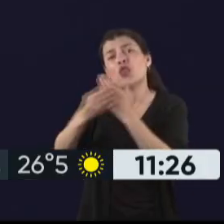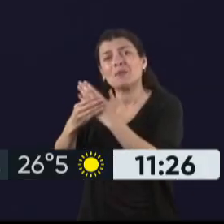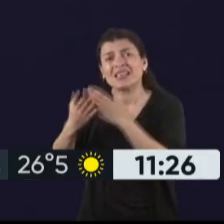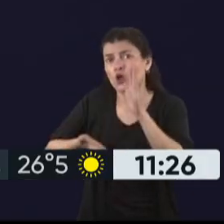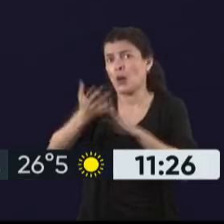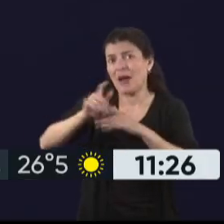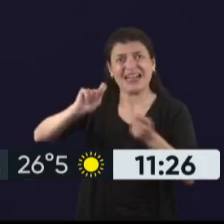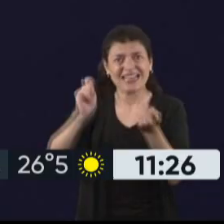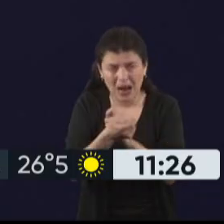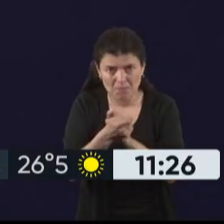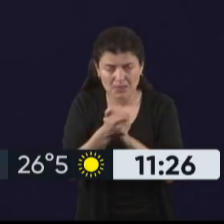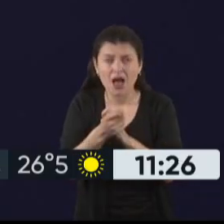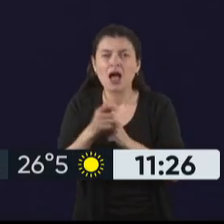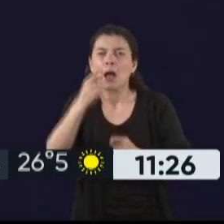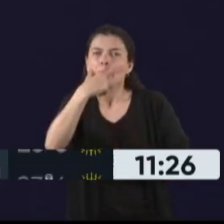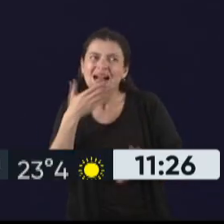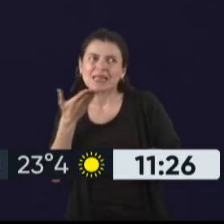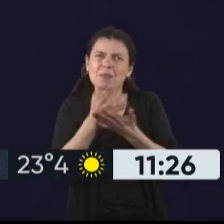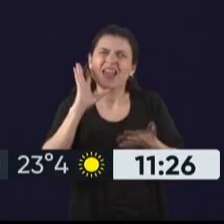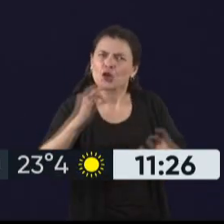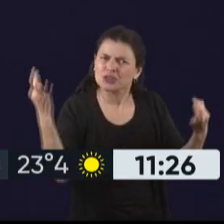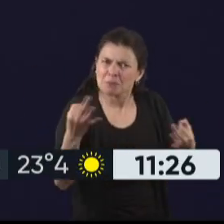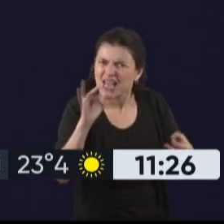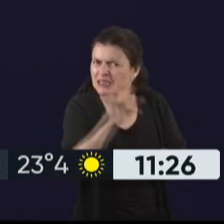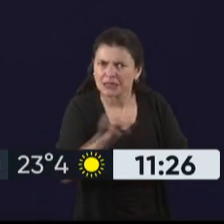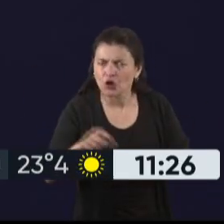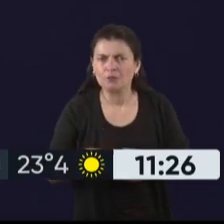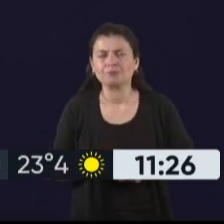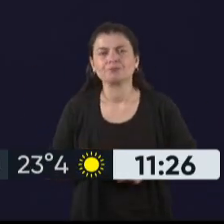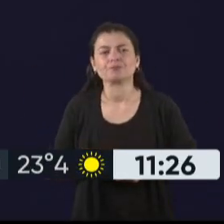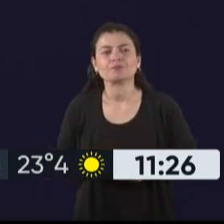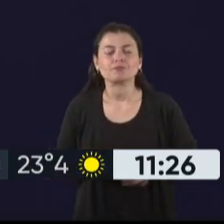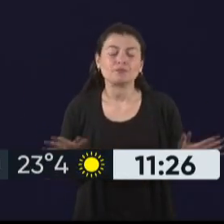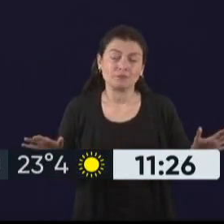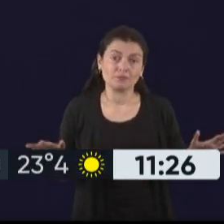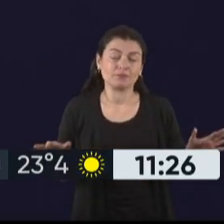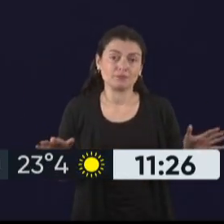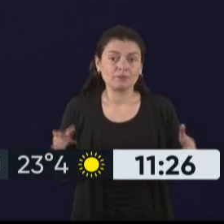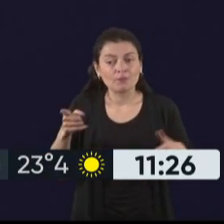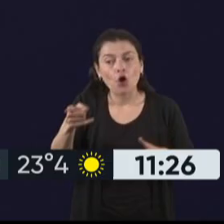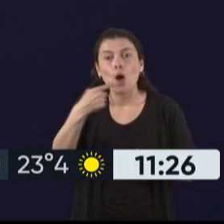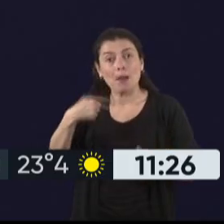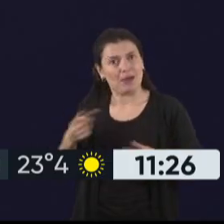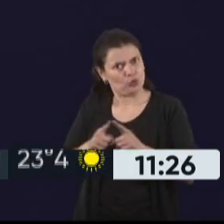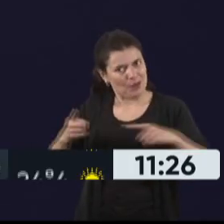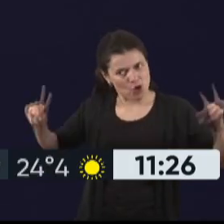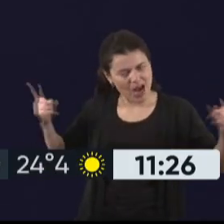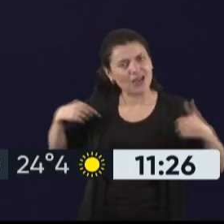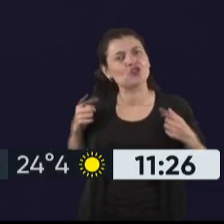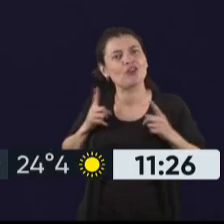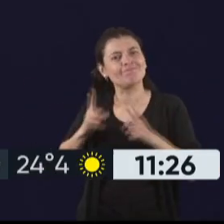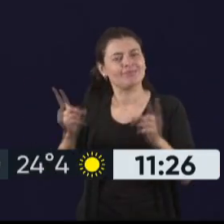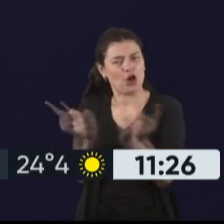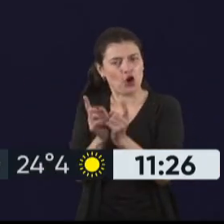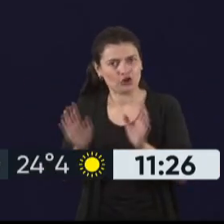Bueno, para hacerte extremadamente sintético en contra de lo que esperás, me parece que las aclaraciones